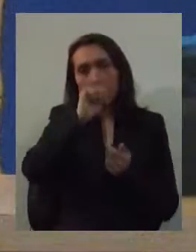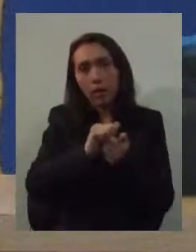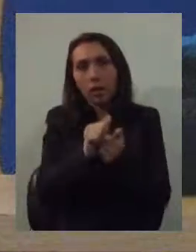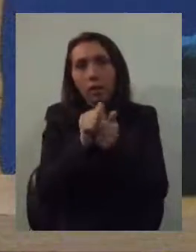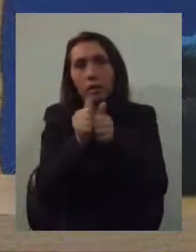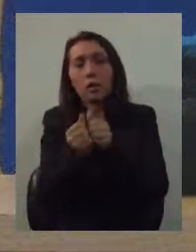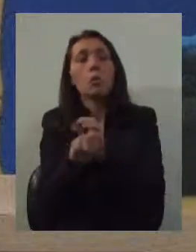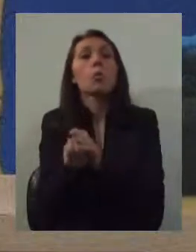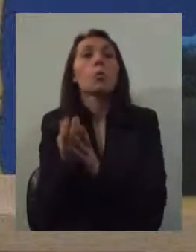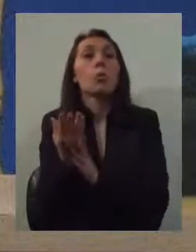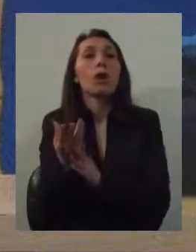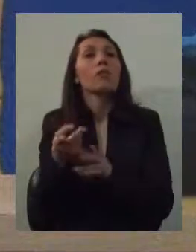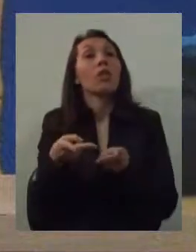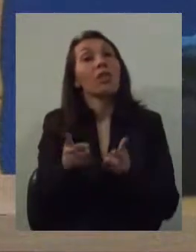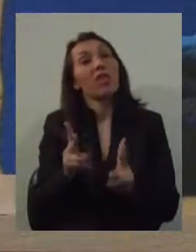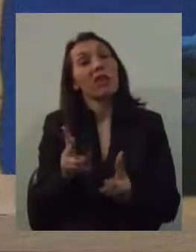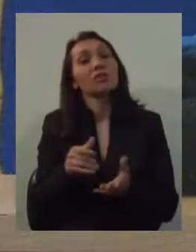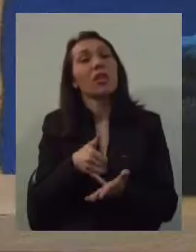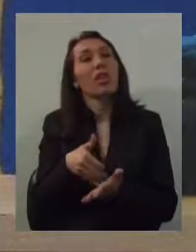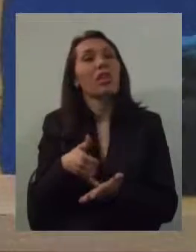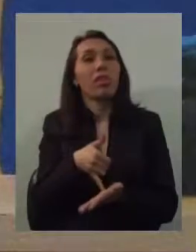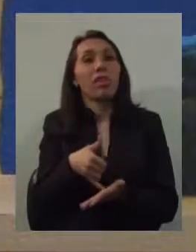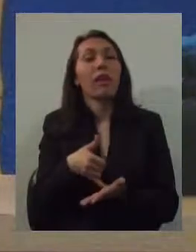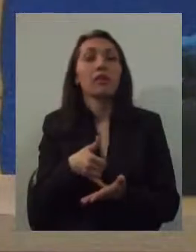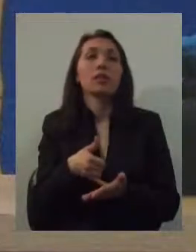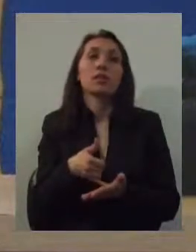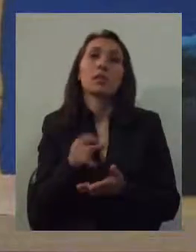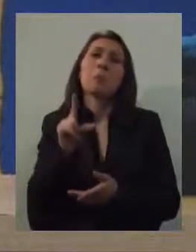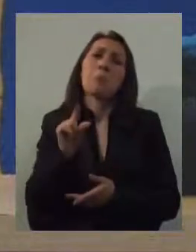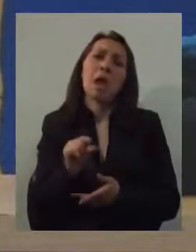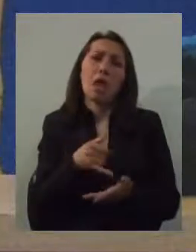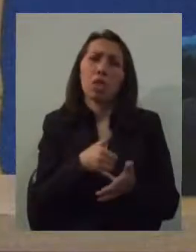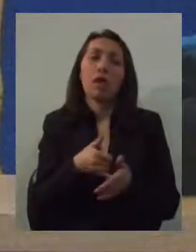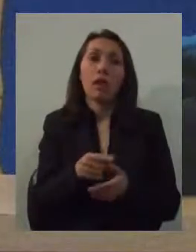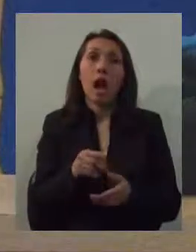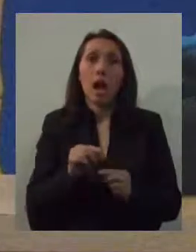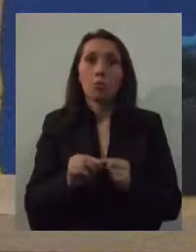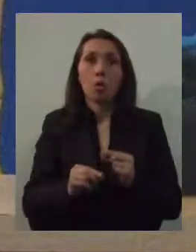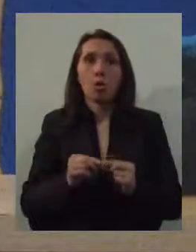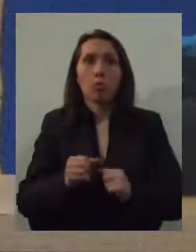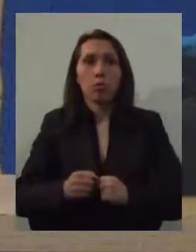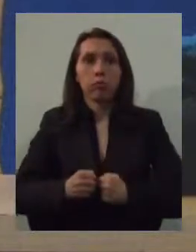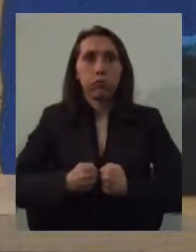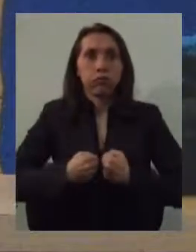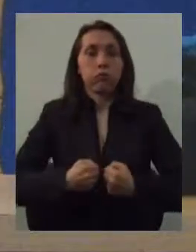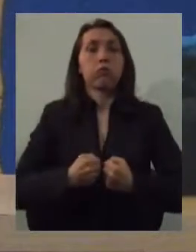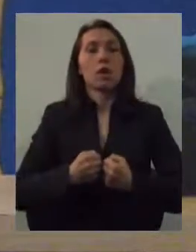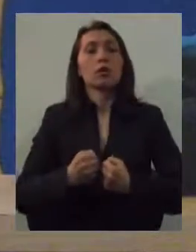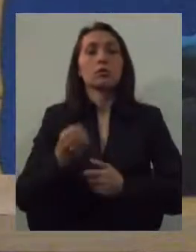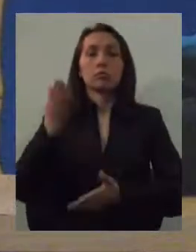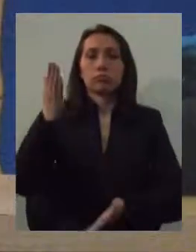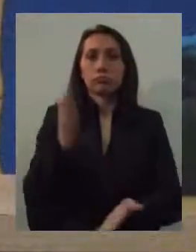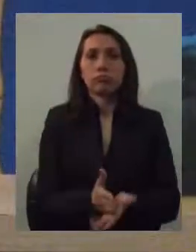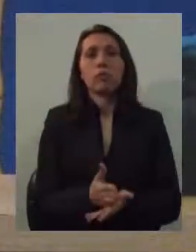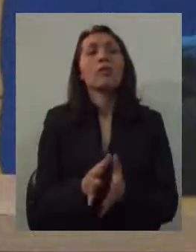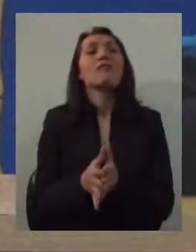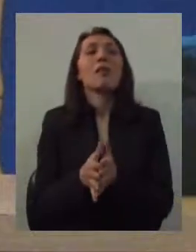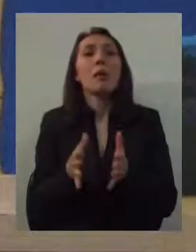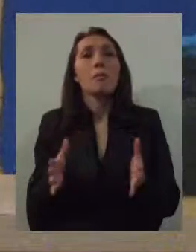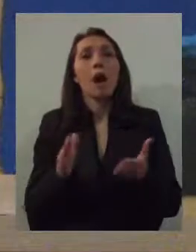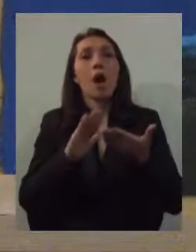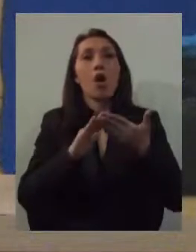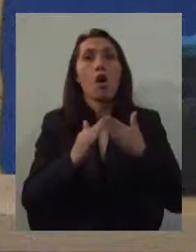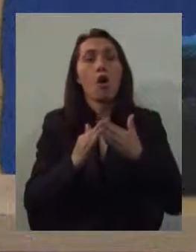nuevo derecho débil, diríamos, un derecho que es cada vez menos débil, cada vez más fuerte, que va obligando cada vez más a la